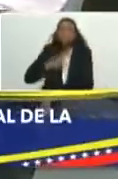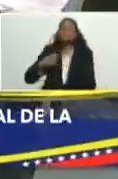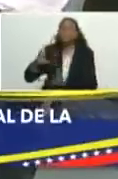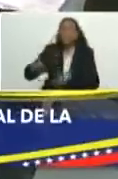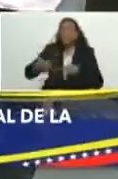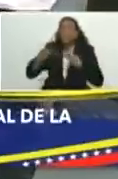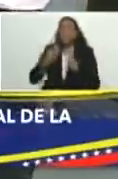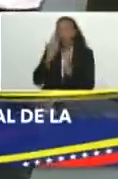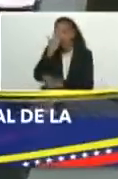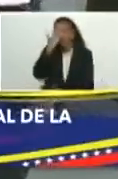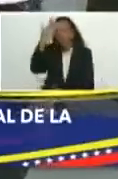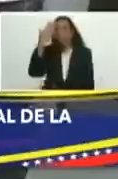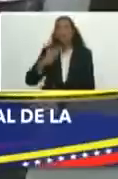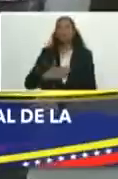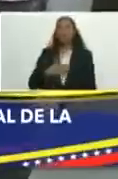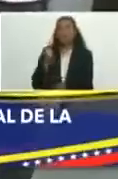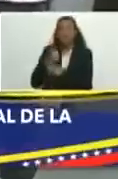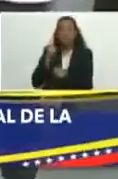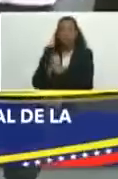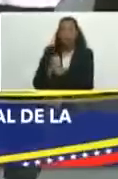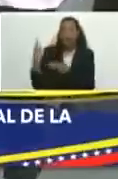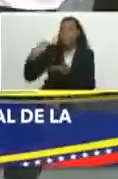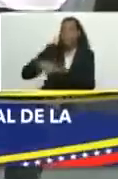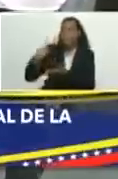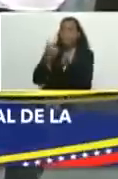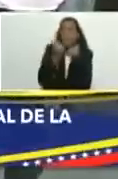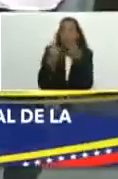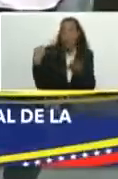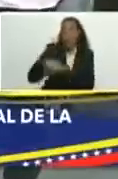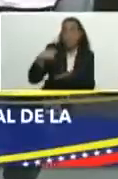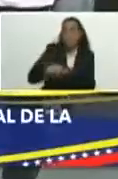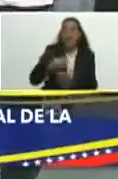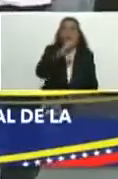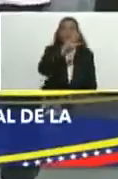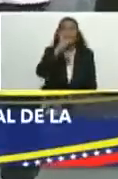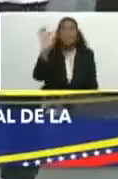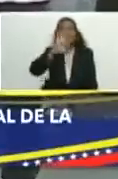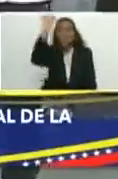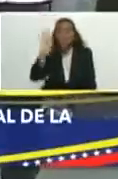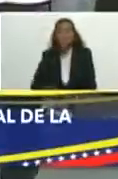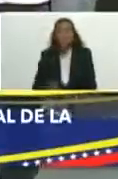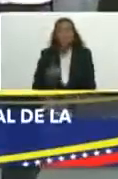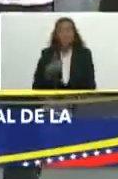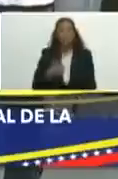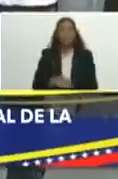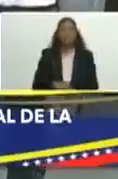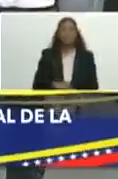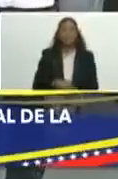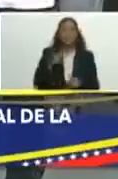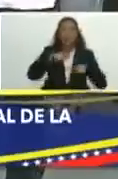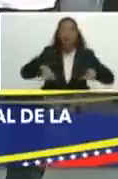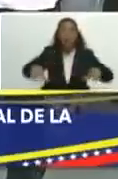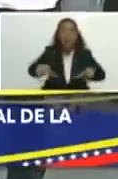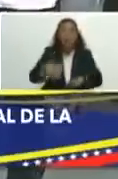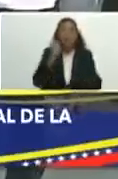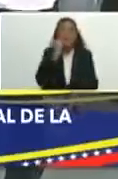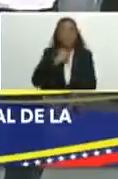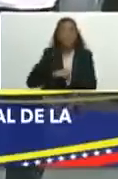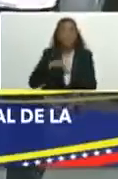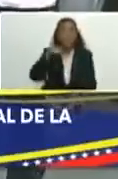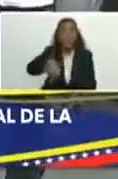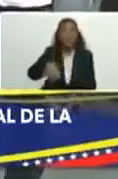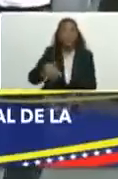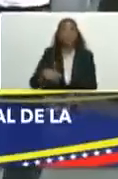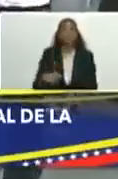salió adelante. Y ahora con las nuevas inversiones vamos al 100% productivo. Estamos aquí en la sede de Cauchos Venezuela, en